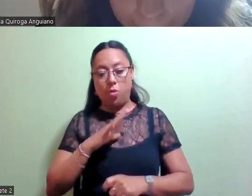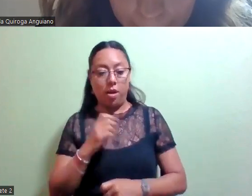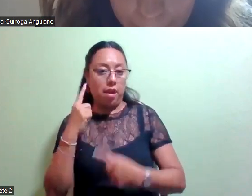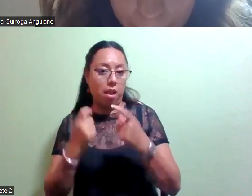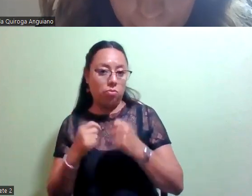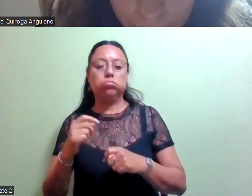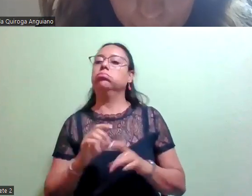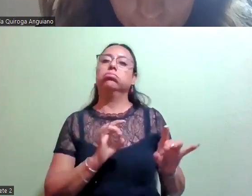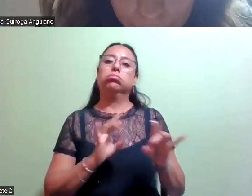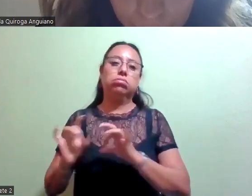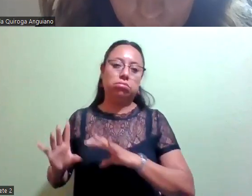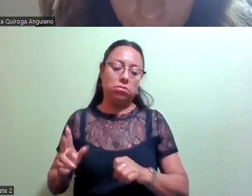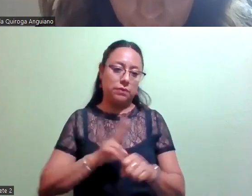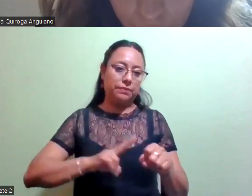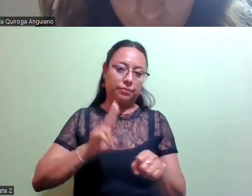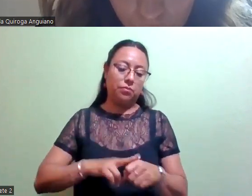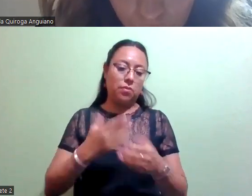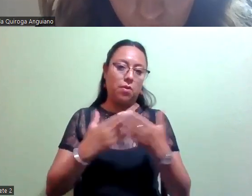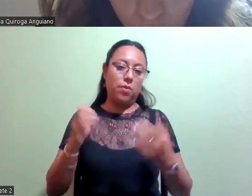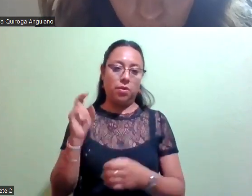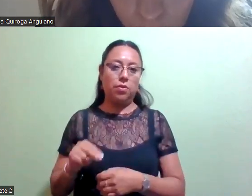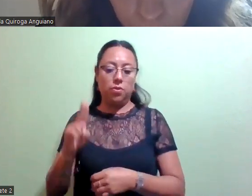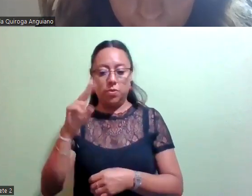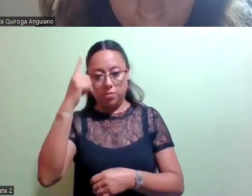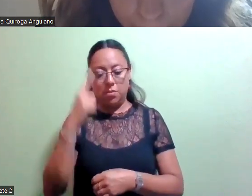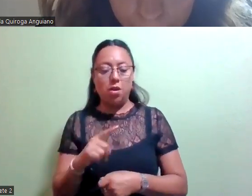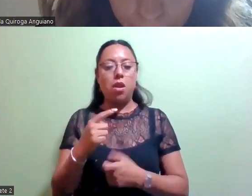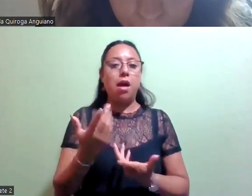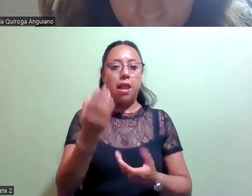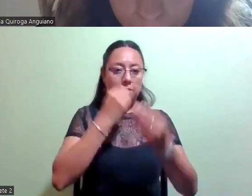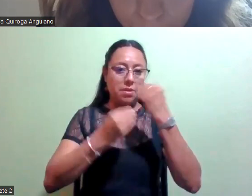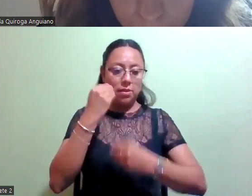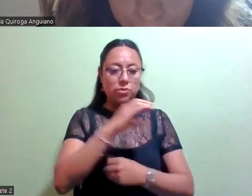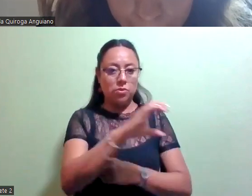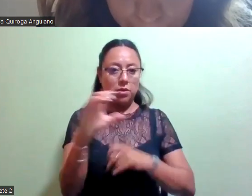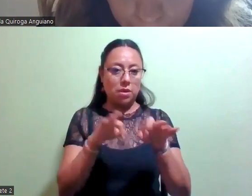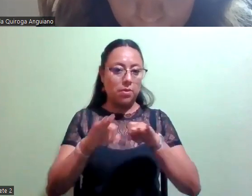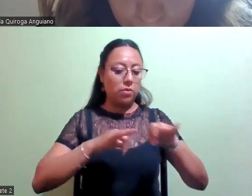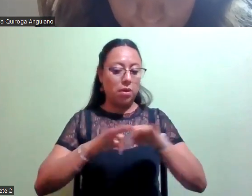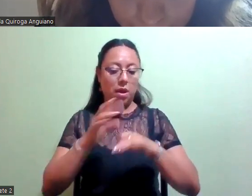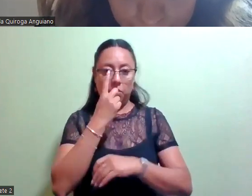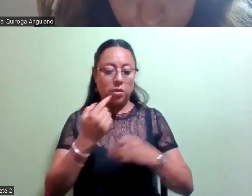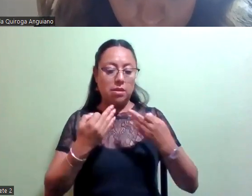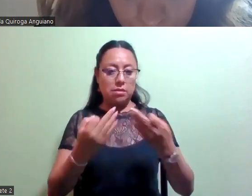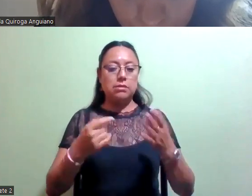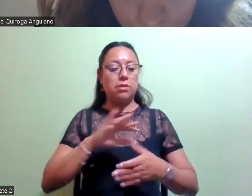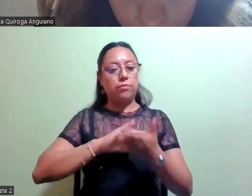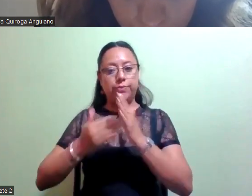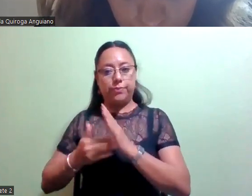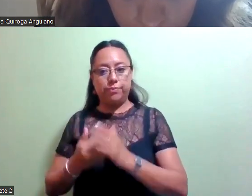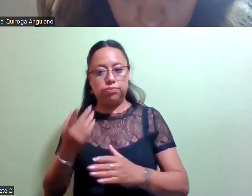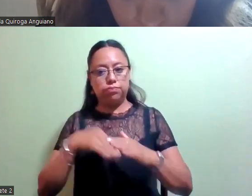Adicionalmente, la Organización de las Naciones Unidas para la Alimentación y la Agricultura han evidenciado que la planificación, introducción